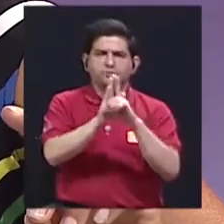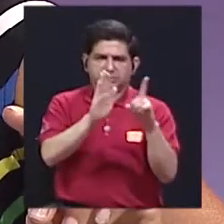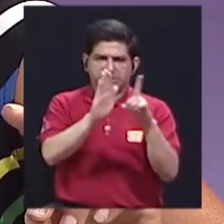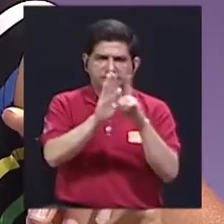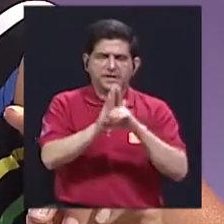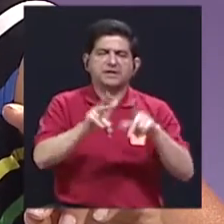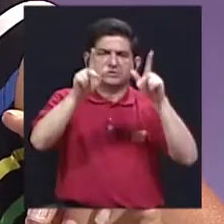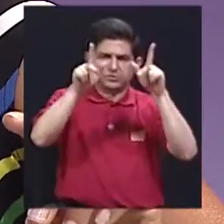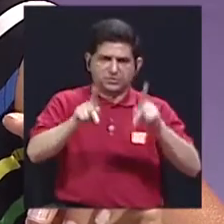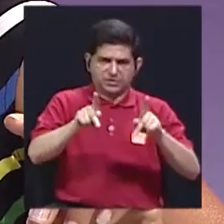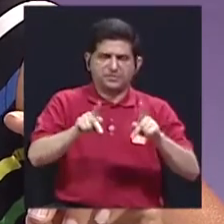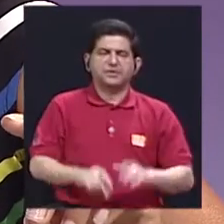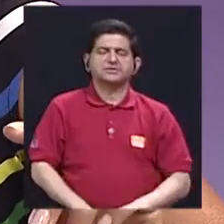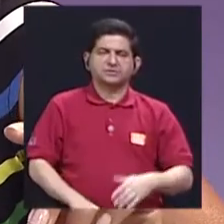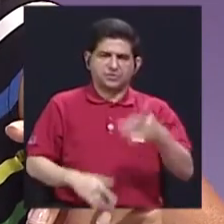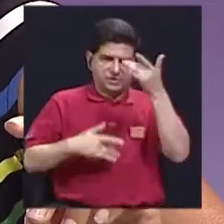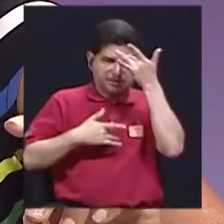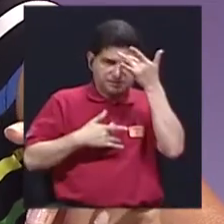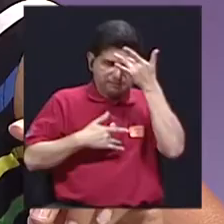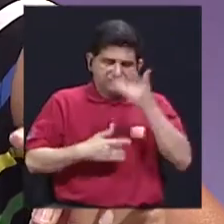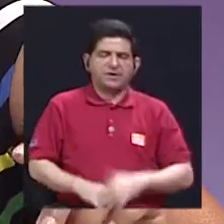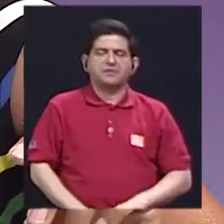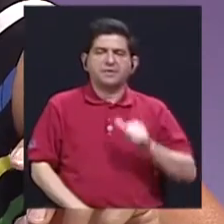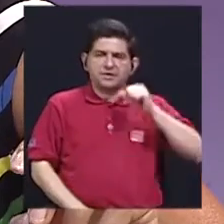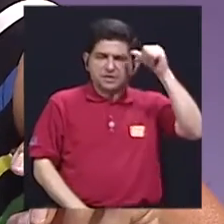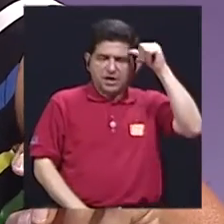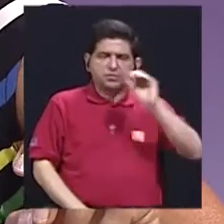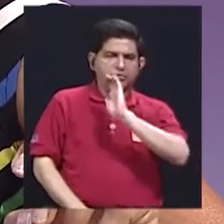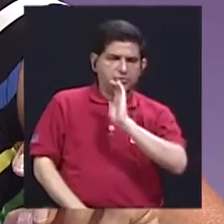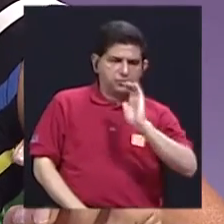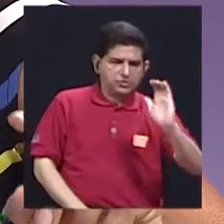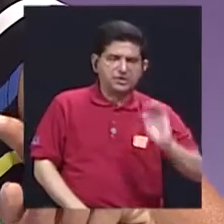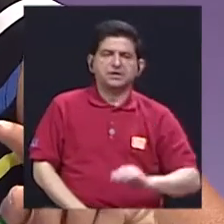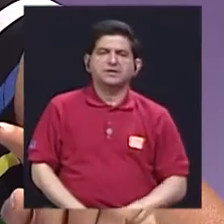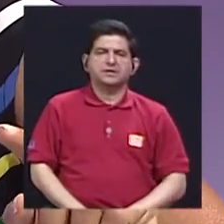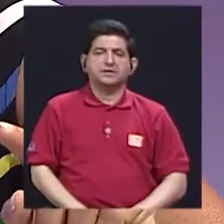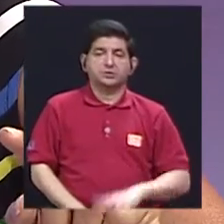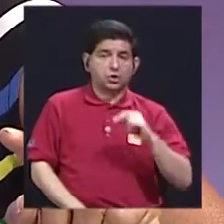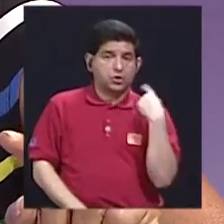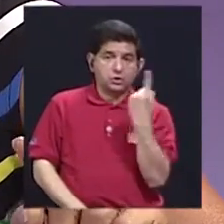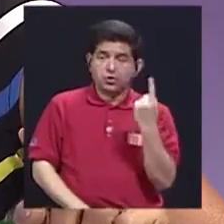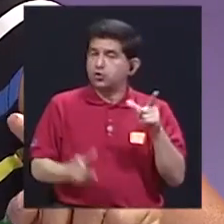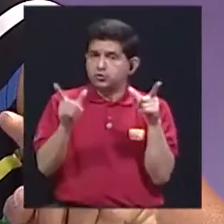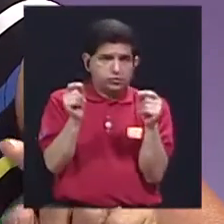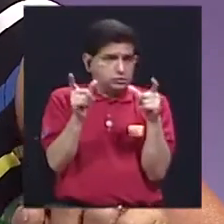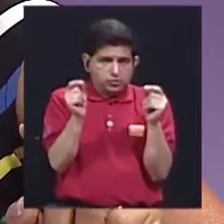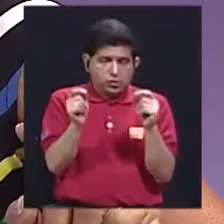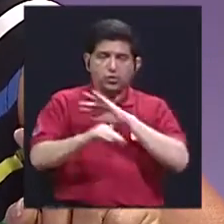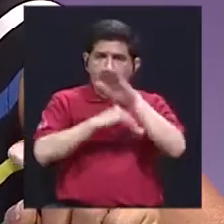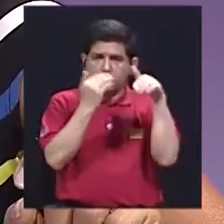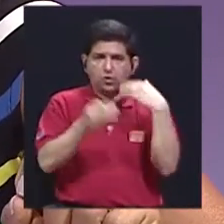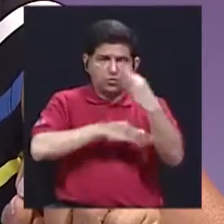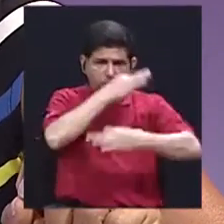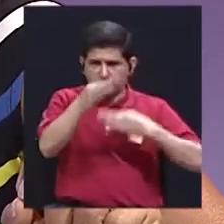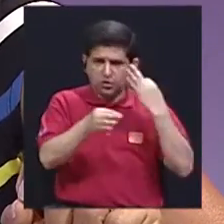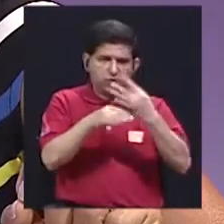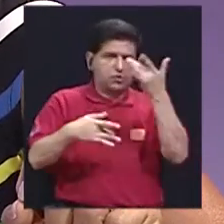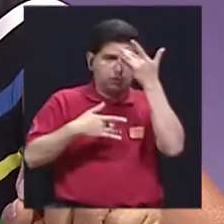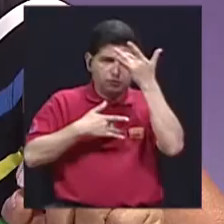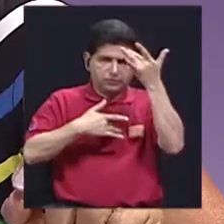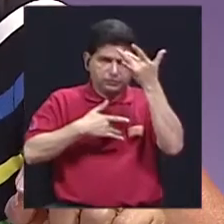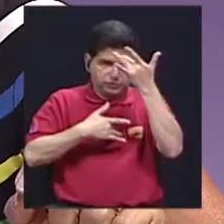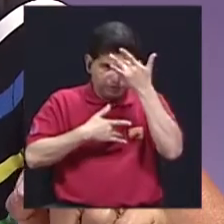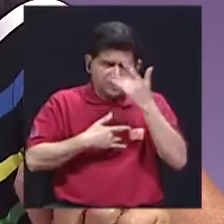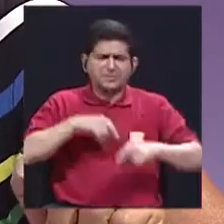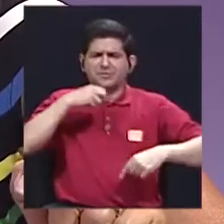de las y los pacientes adultos niñas y niños ya no solo de cáncer sino de todas las enfermedades